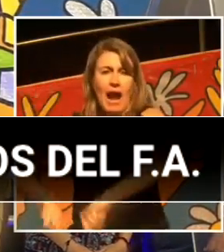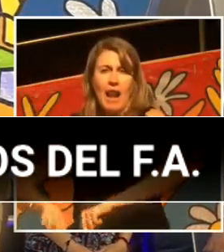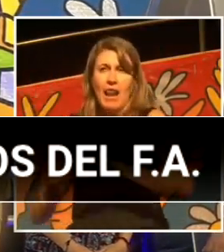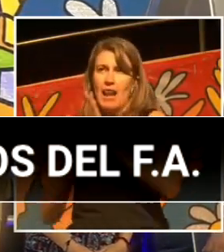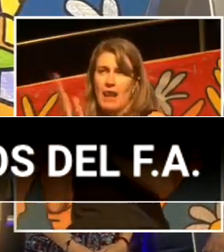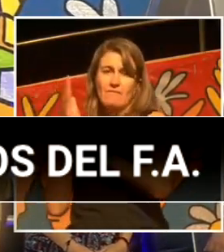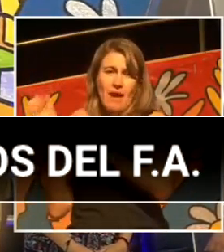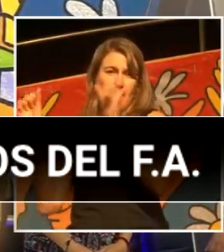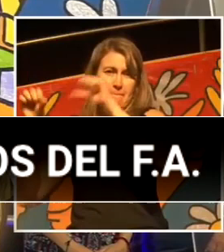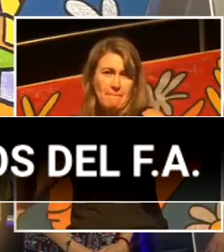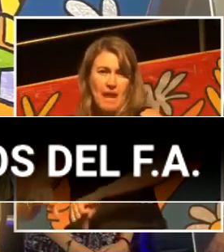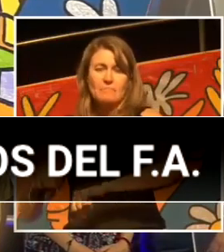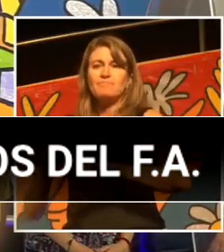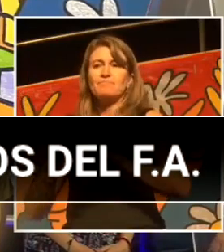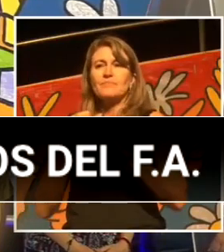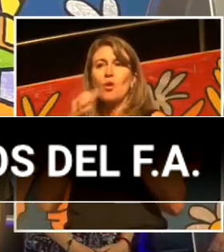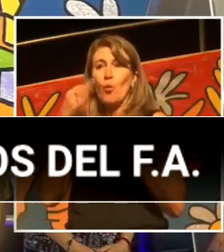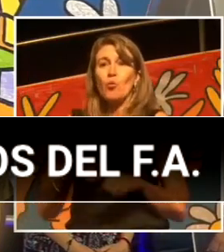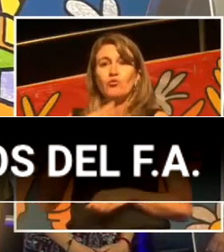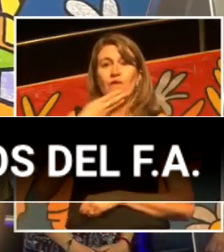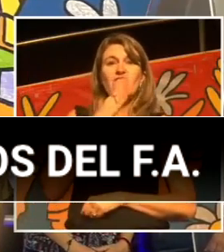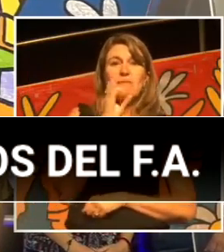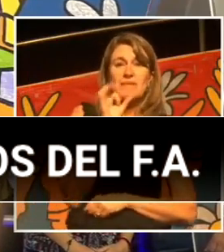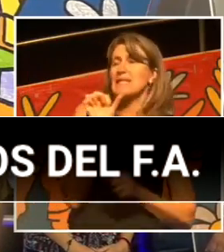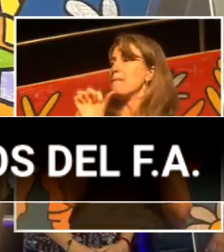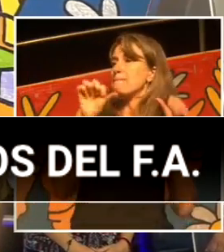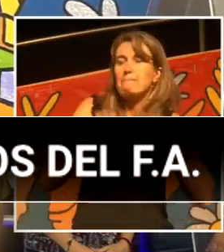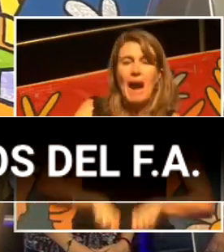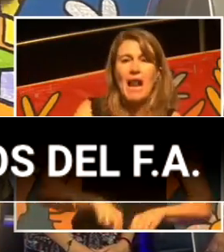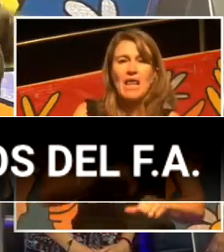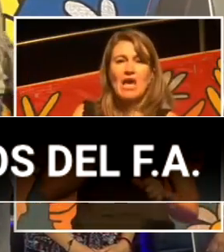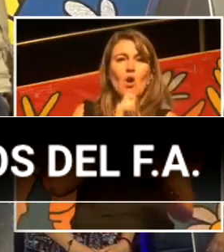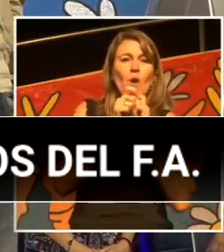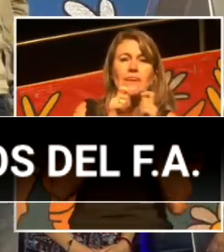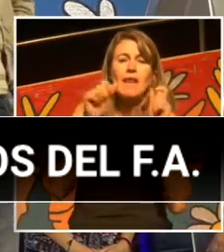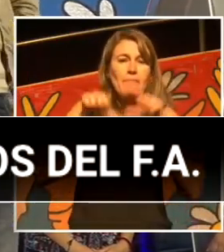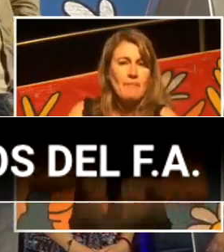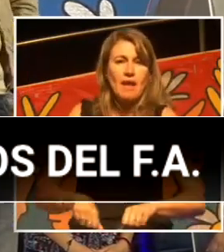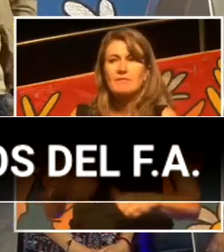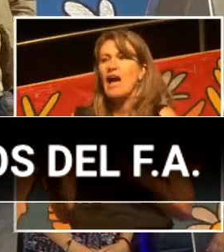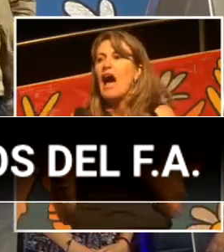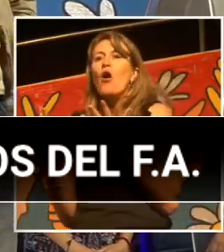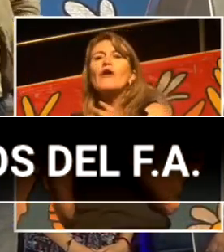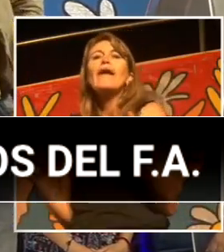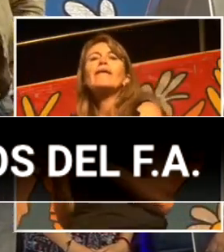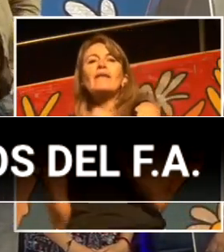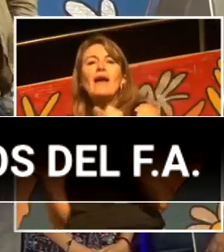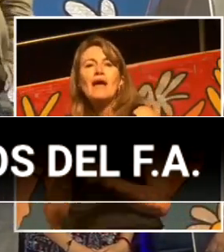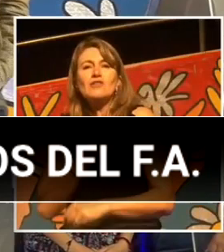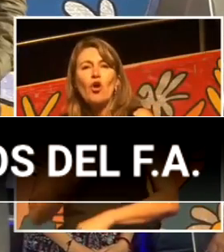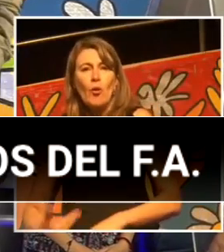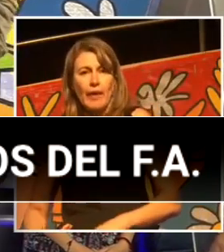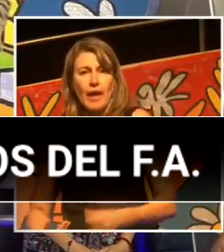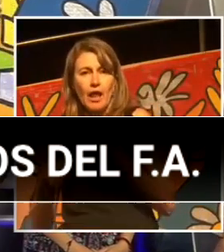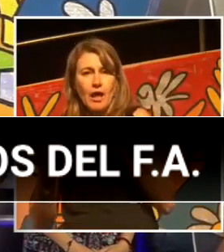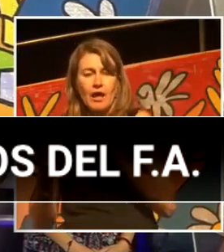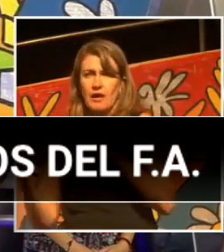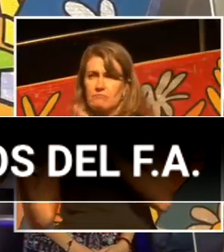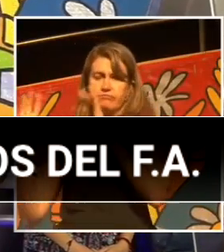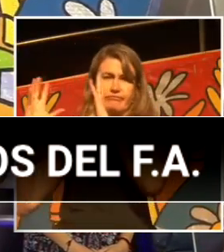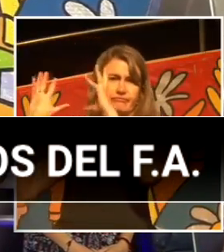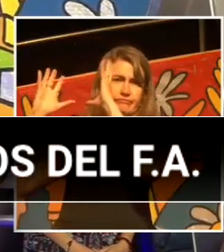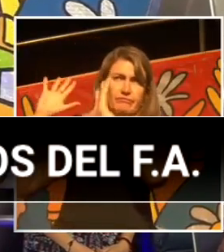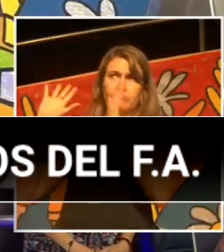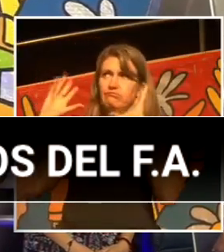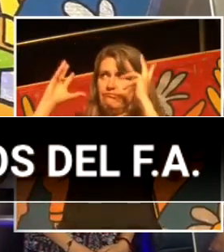encima le sale la encuesta a la seguridad social y también le va mal no sé que estarán haciendo ahora tan agresivos